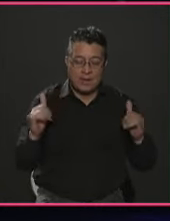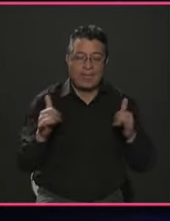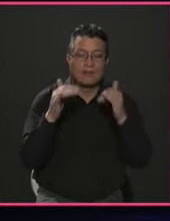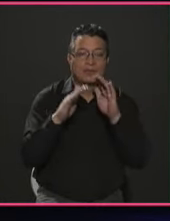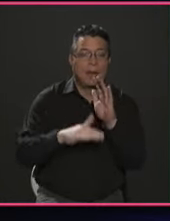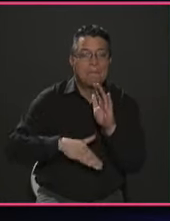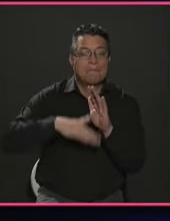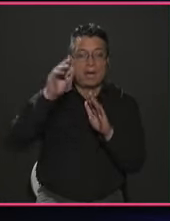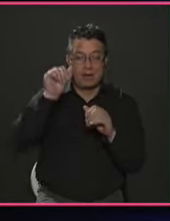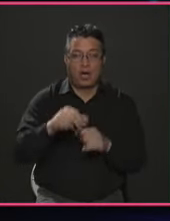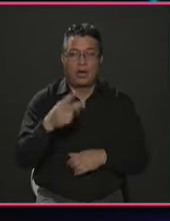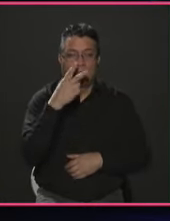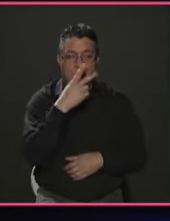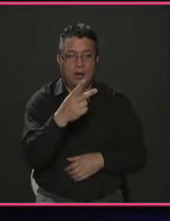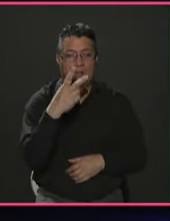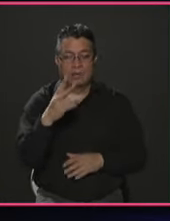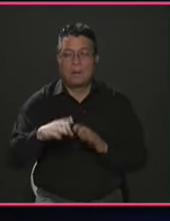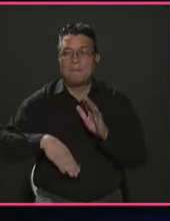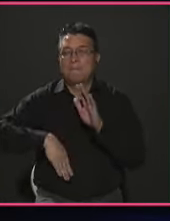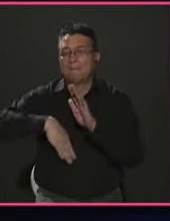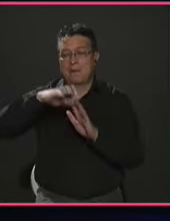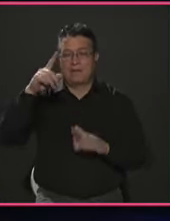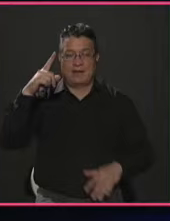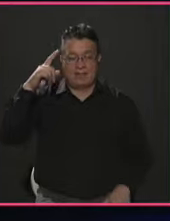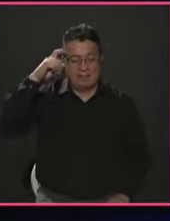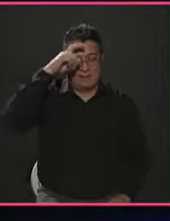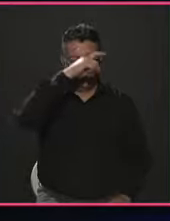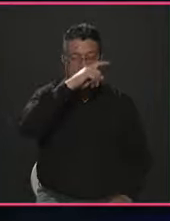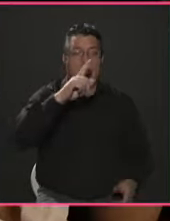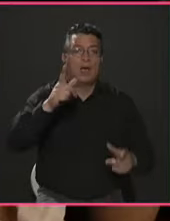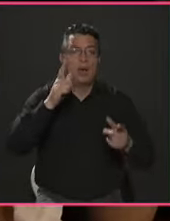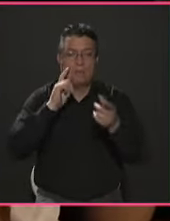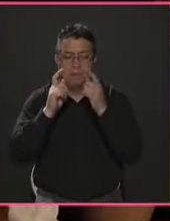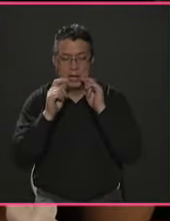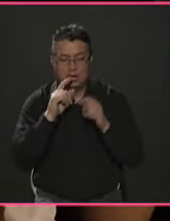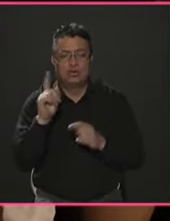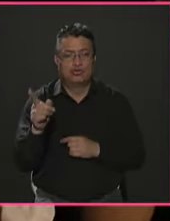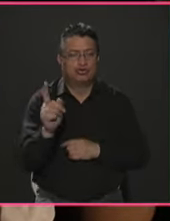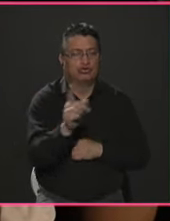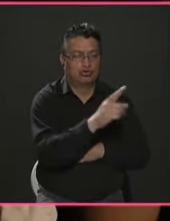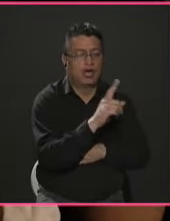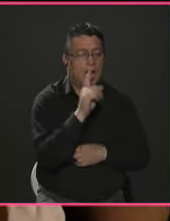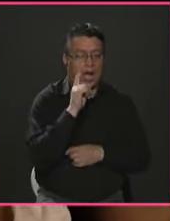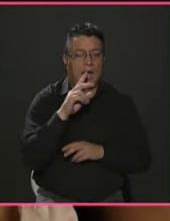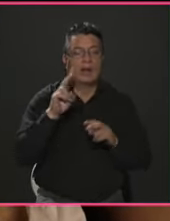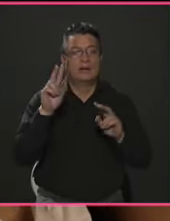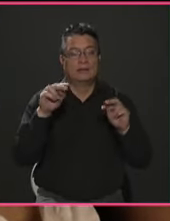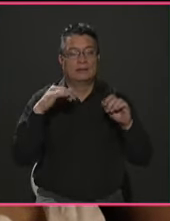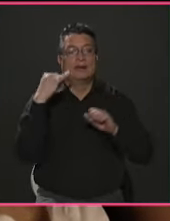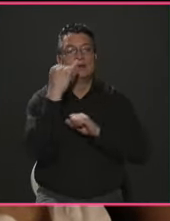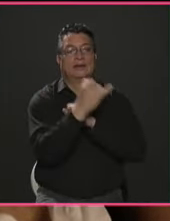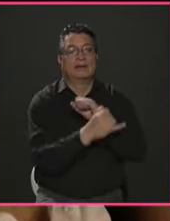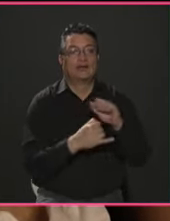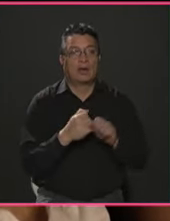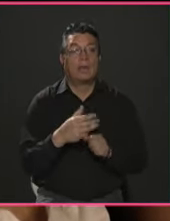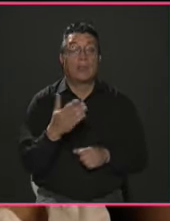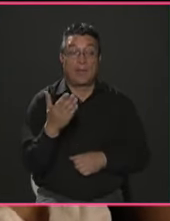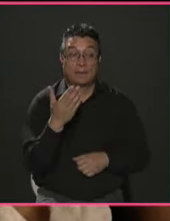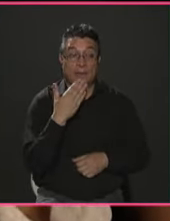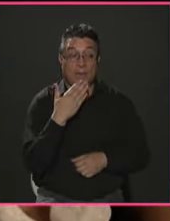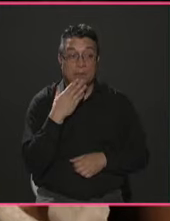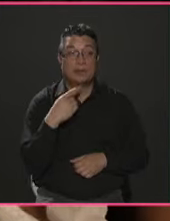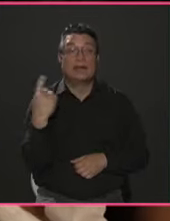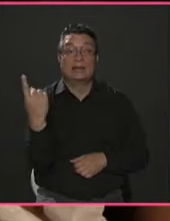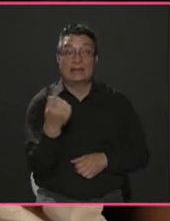día se ve cada día más difícil con los peligros que se cenden a nivel internacional y también a